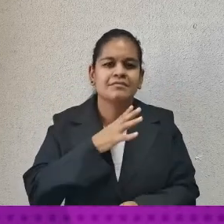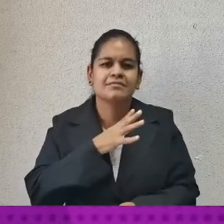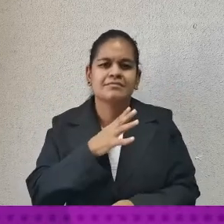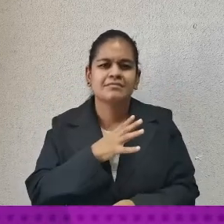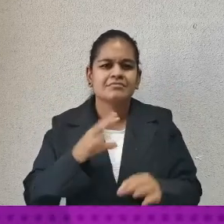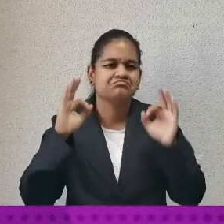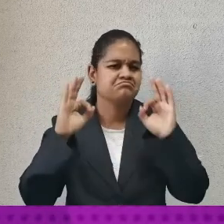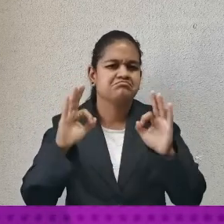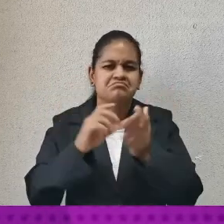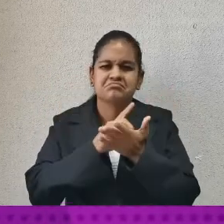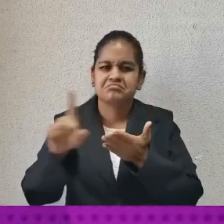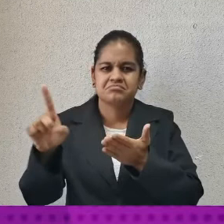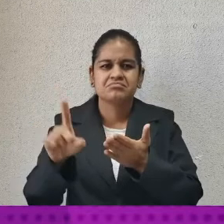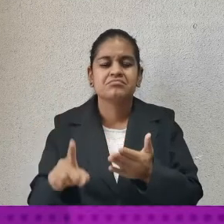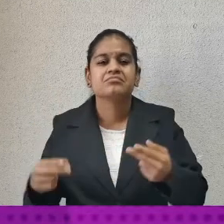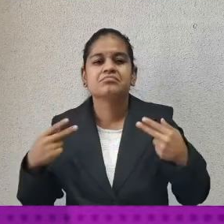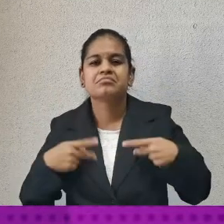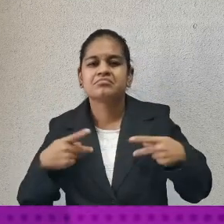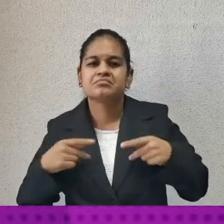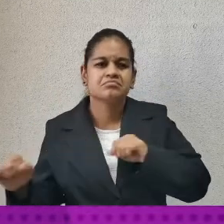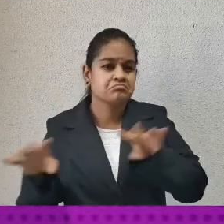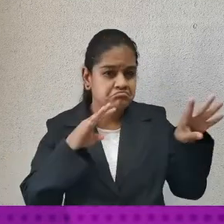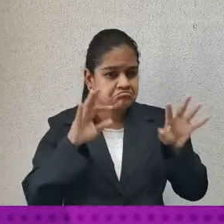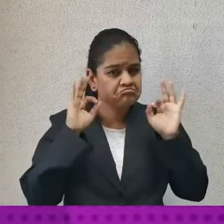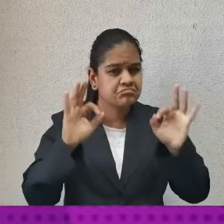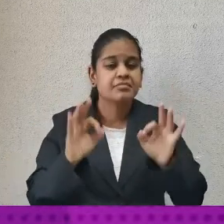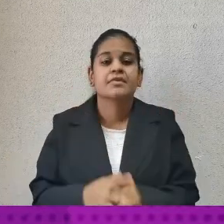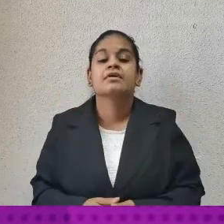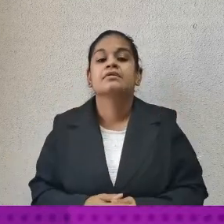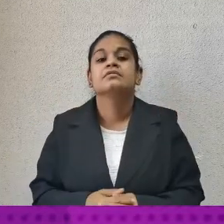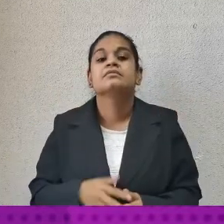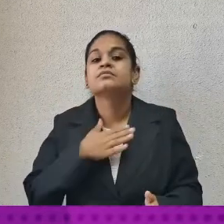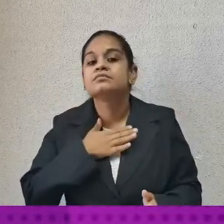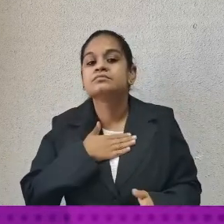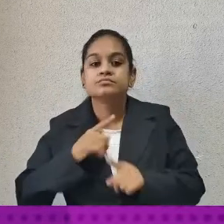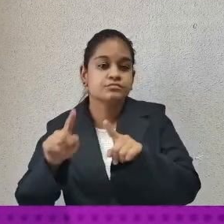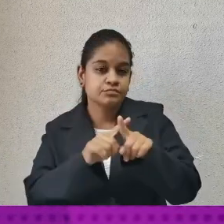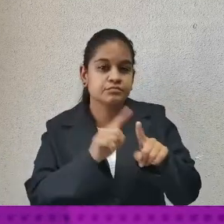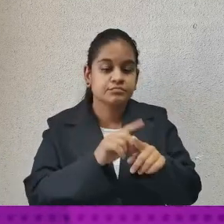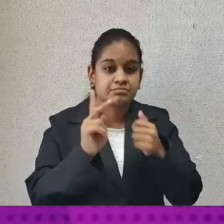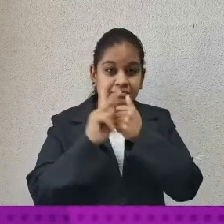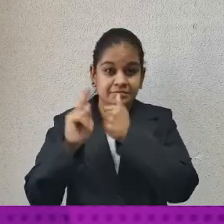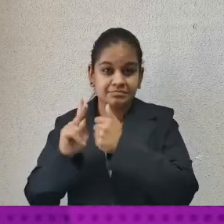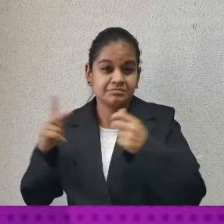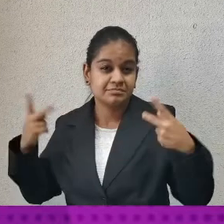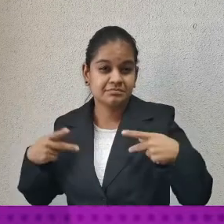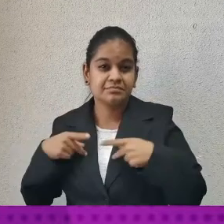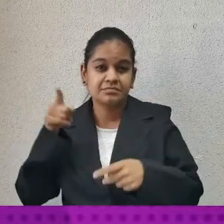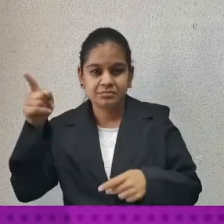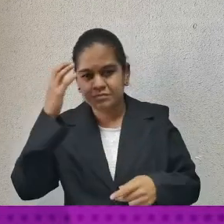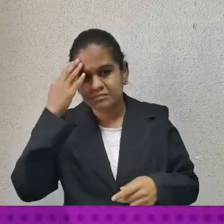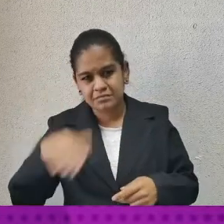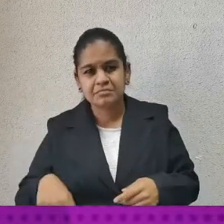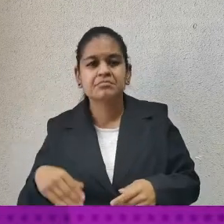porque hemos tenido oportunidad de platicar en muchas oportunidades con personas que están en el medio electoral de otros países